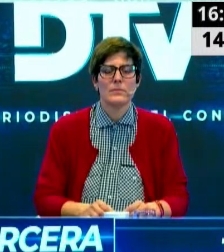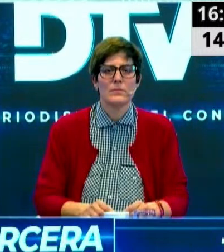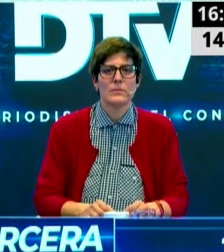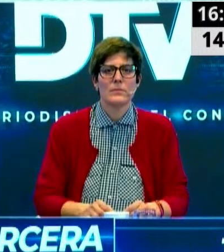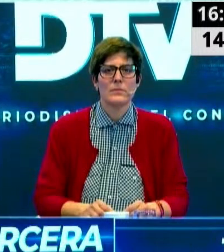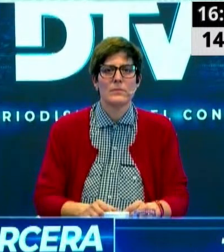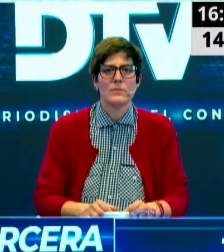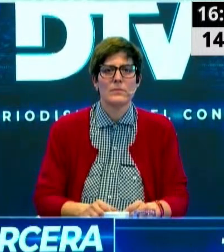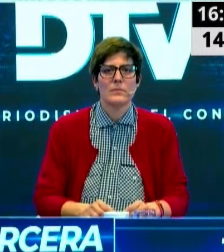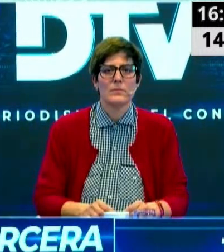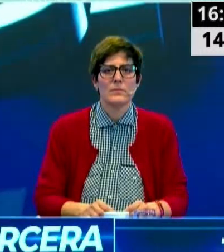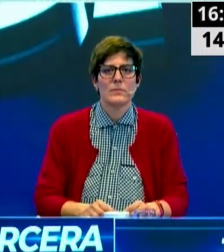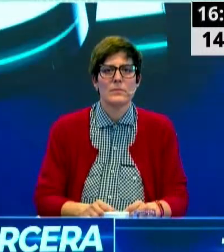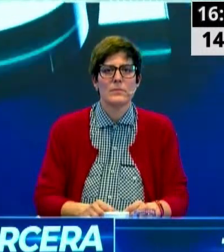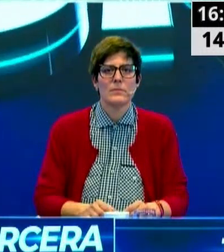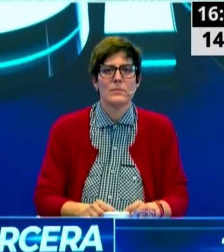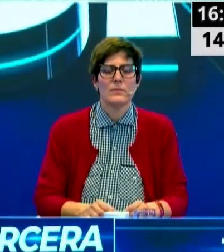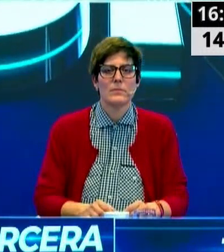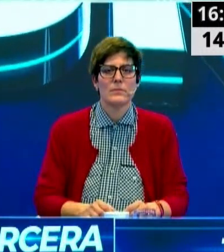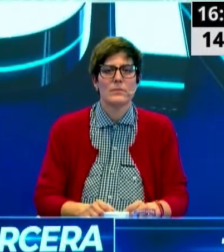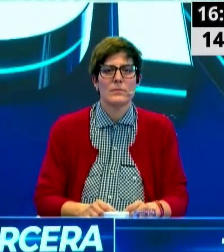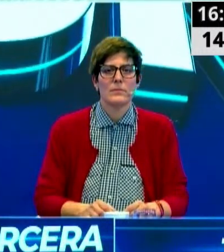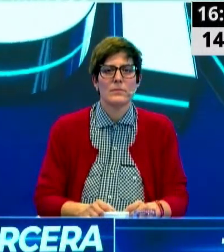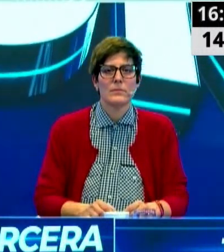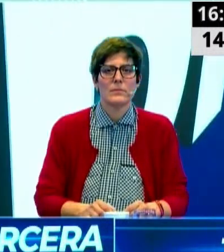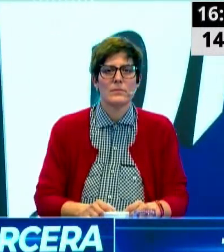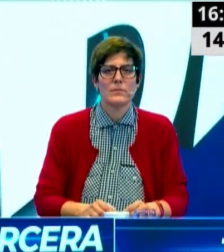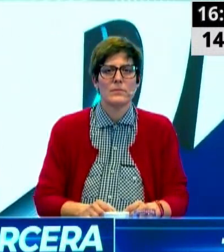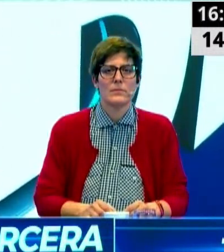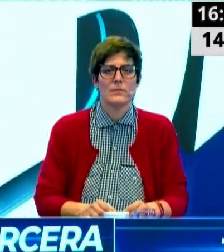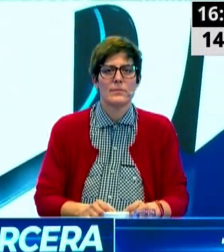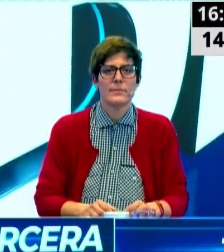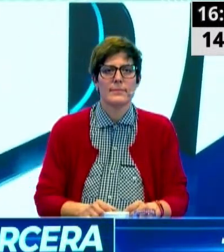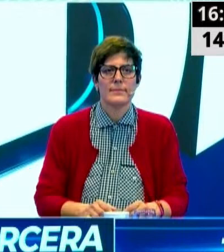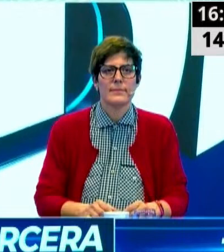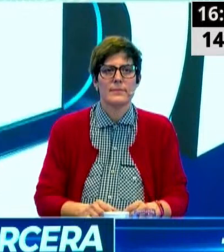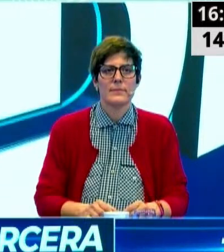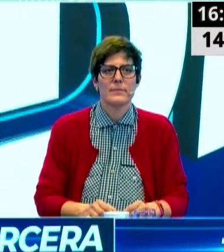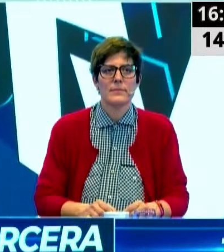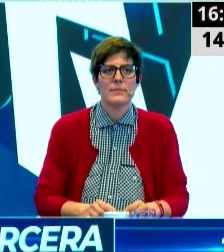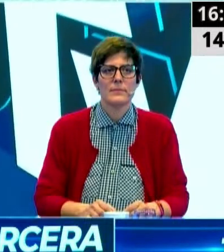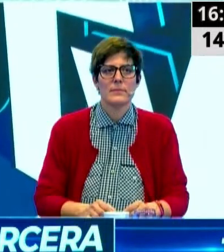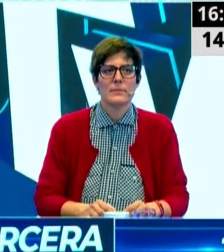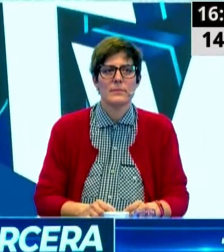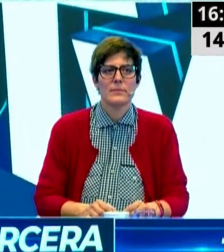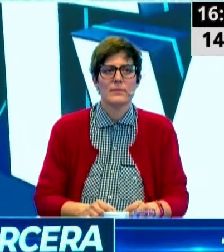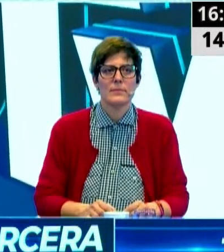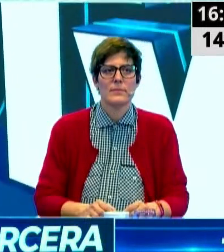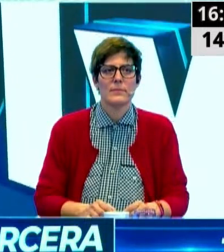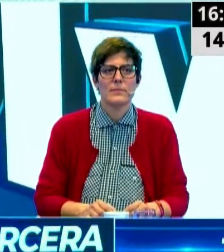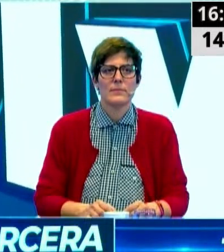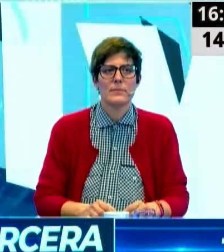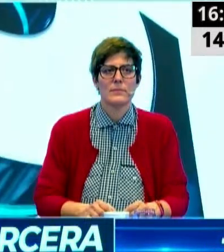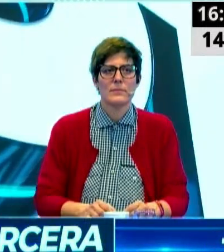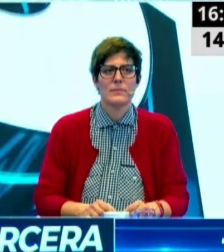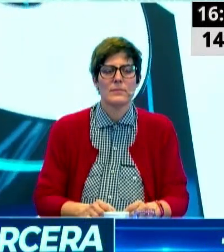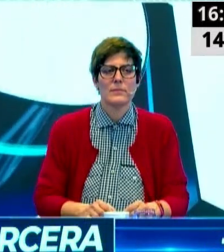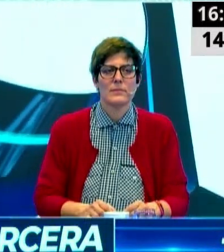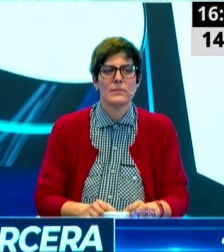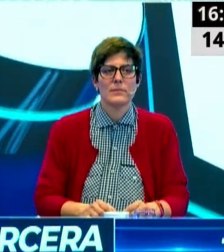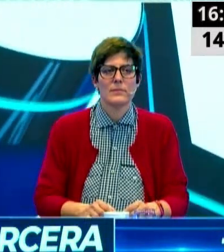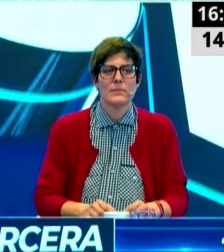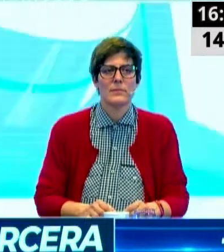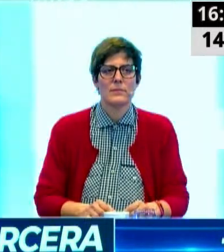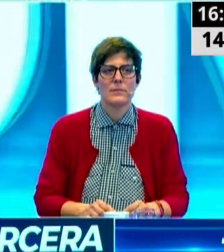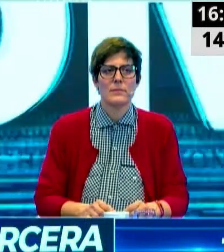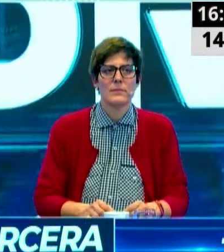Además de soja, sea aceite de soja. Industrializar el proceso de commodities, de producción primaria que tiene